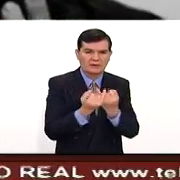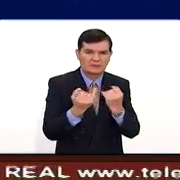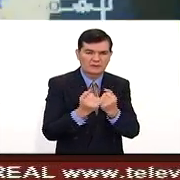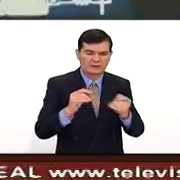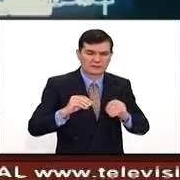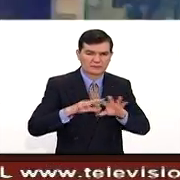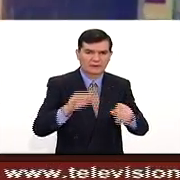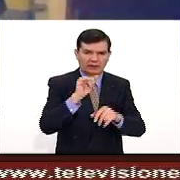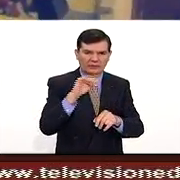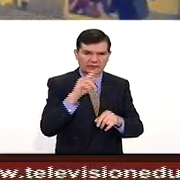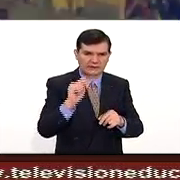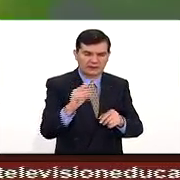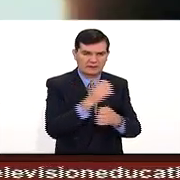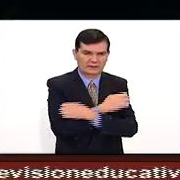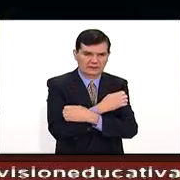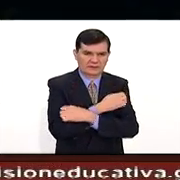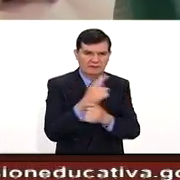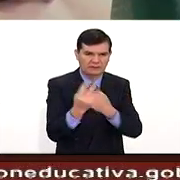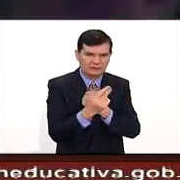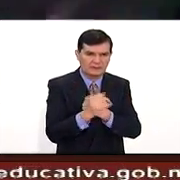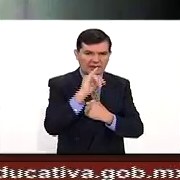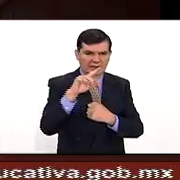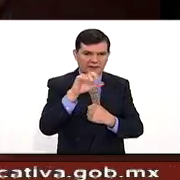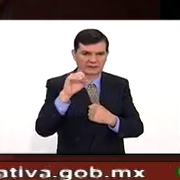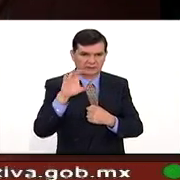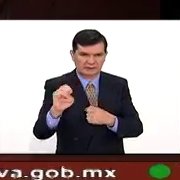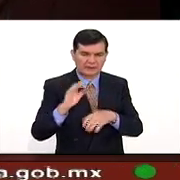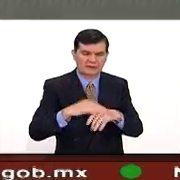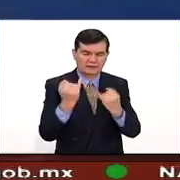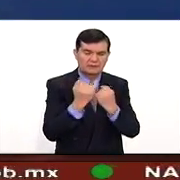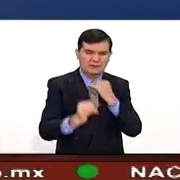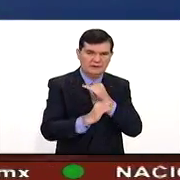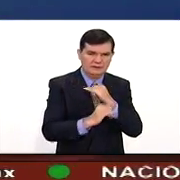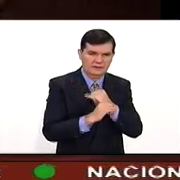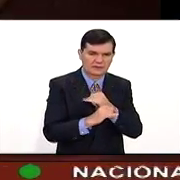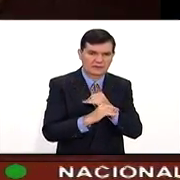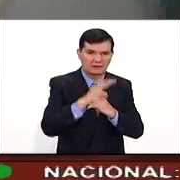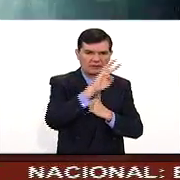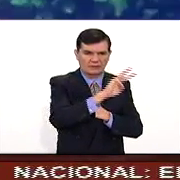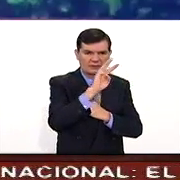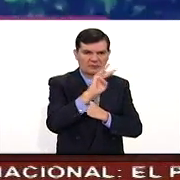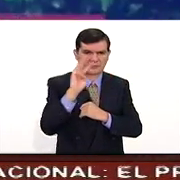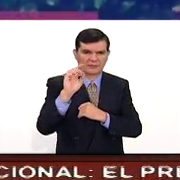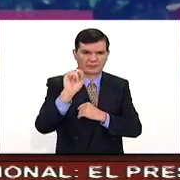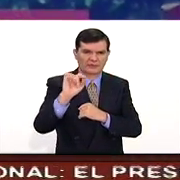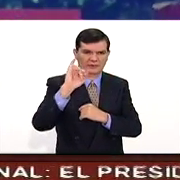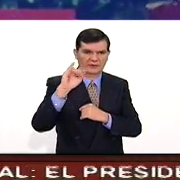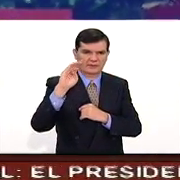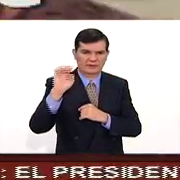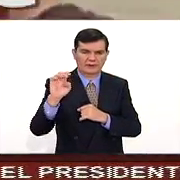Red EDUSAT de Televisión Educativa y del ILCE, así como en la página de internet